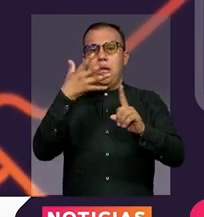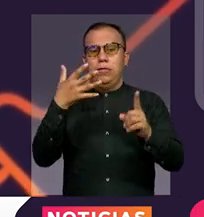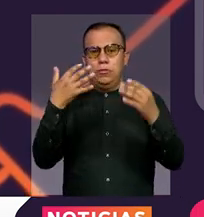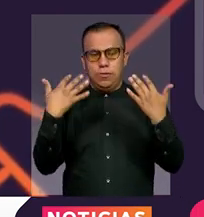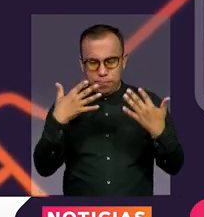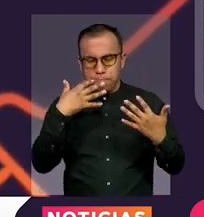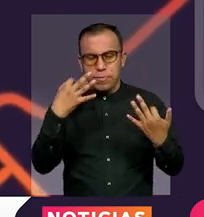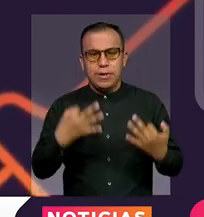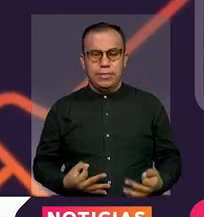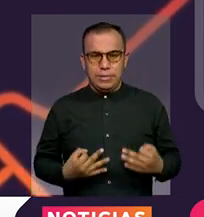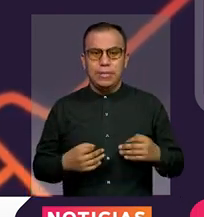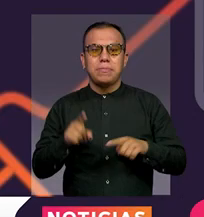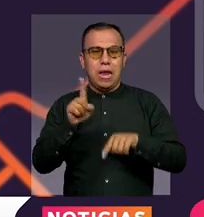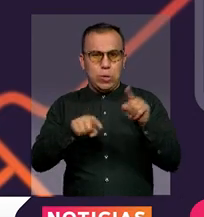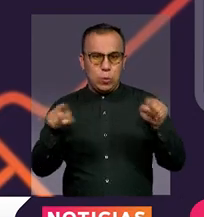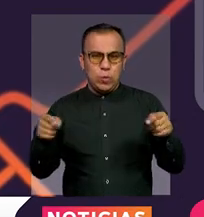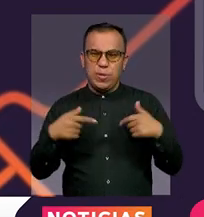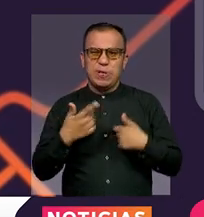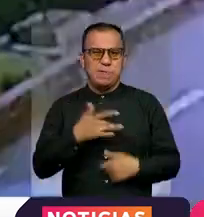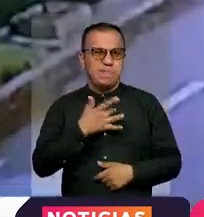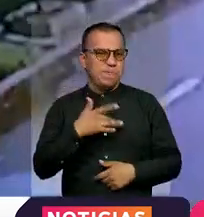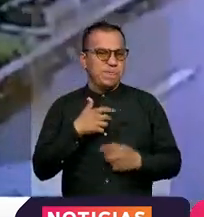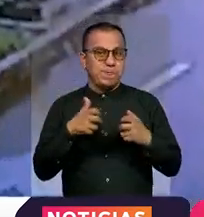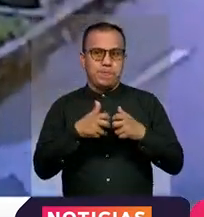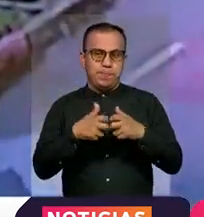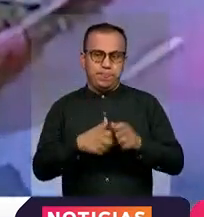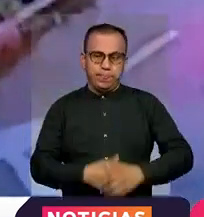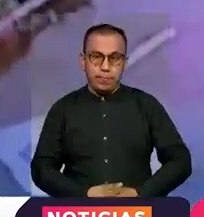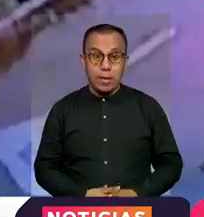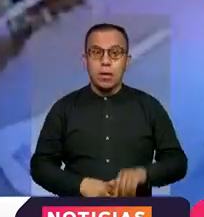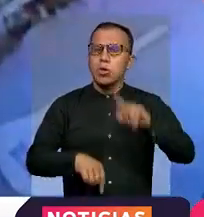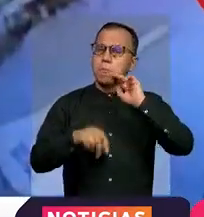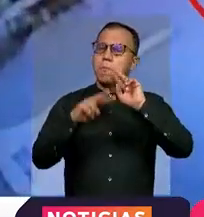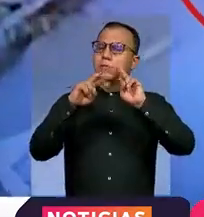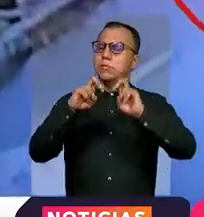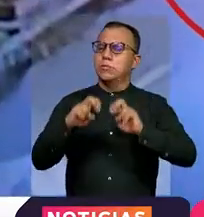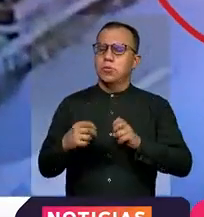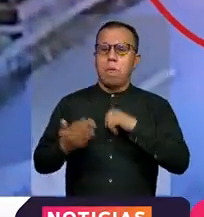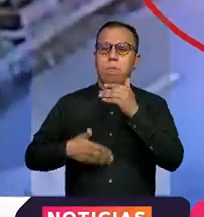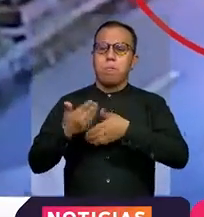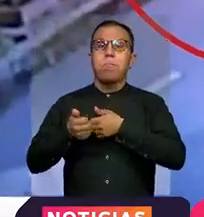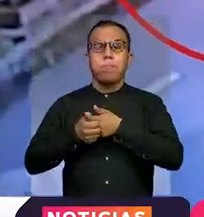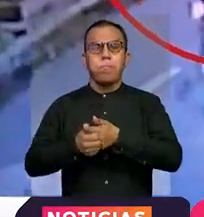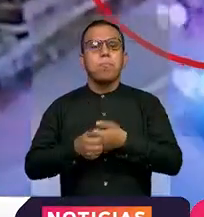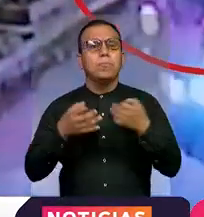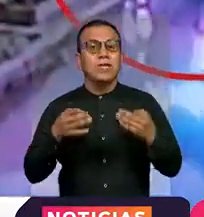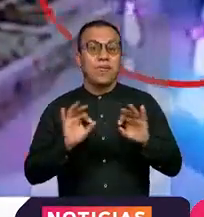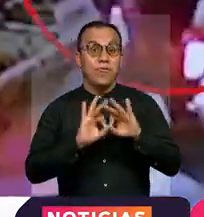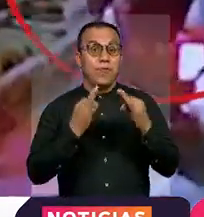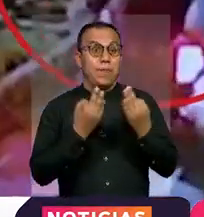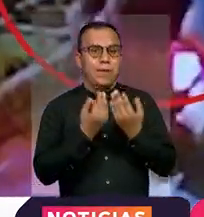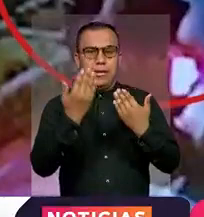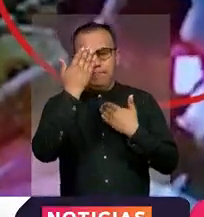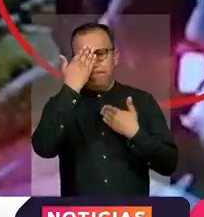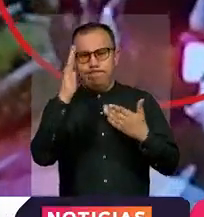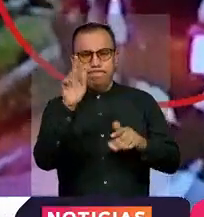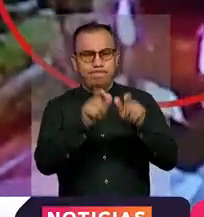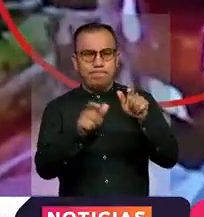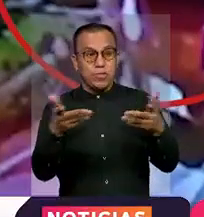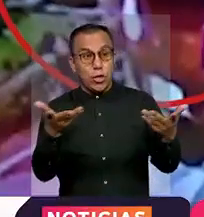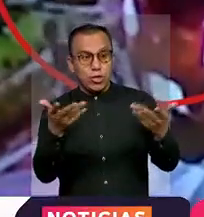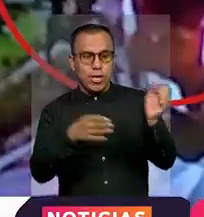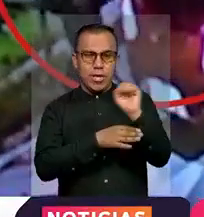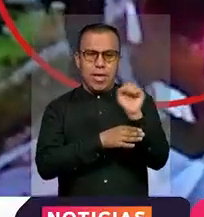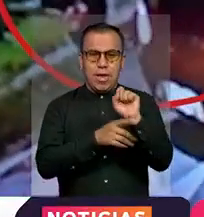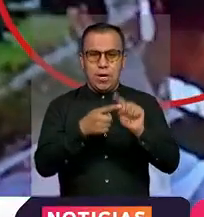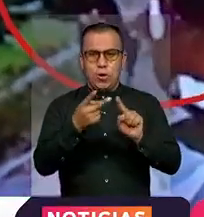fuerte, han estado de muy bajo ánimo. Y aunque los investigadores judiciales ya están a cargo del caso, la familia aún no sabe el paradero de su vehículo ni